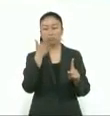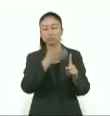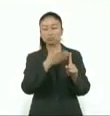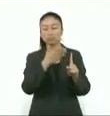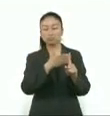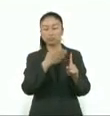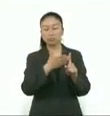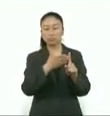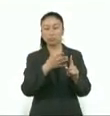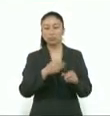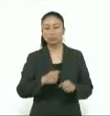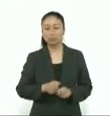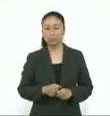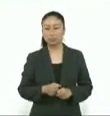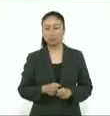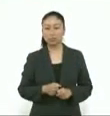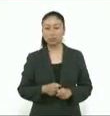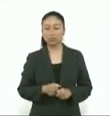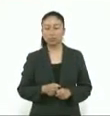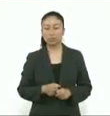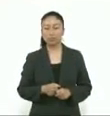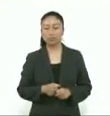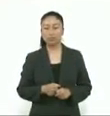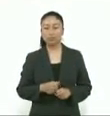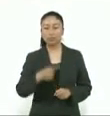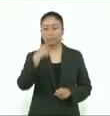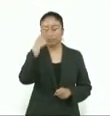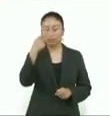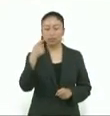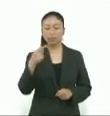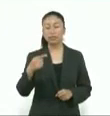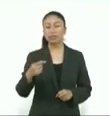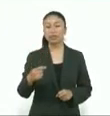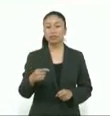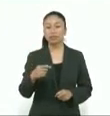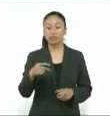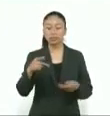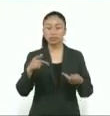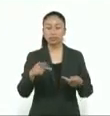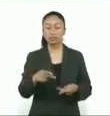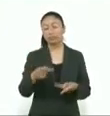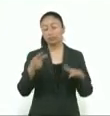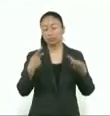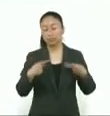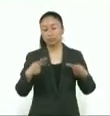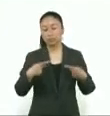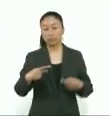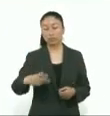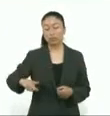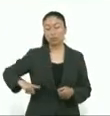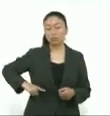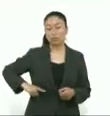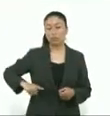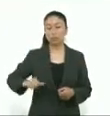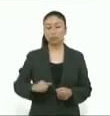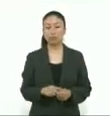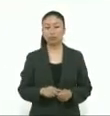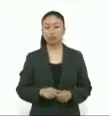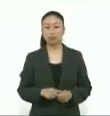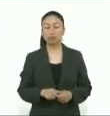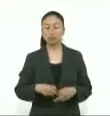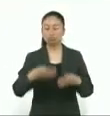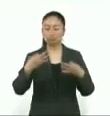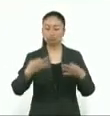que debe regir para quienes somos representantes populares y servidores públicos. Ser